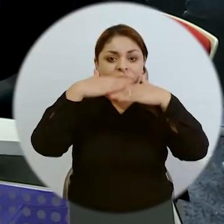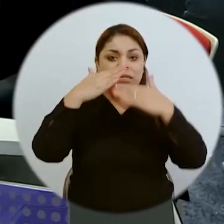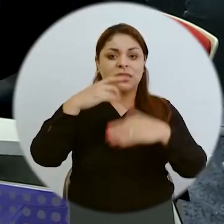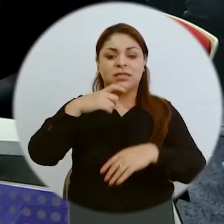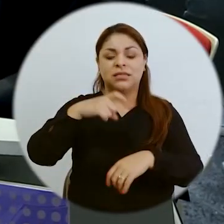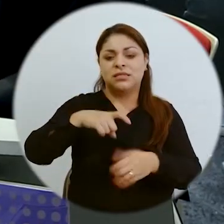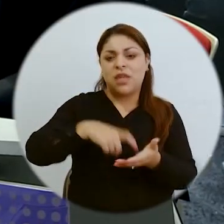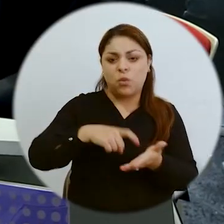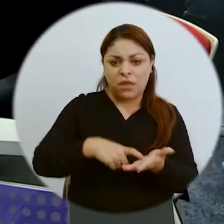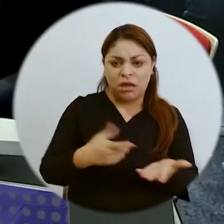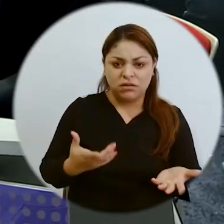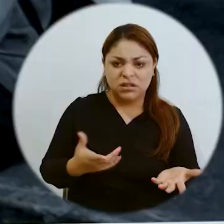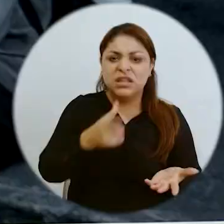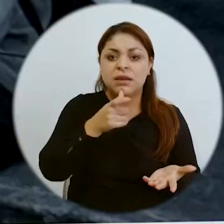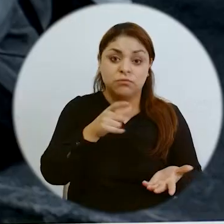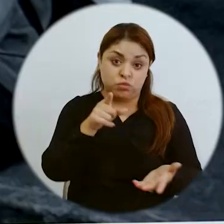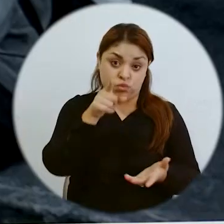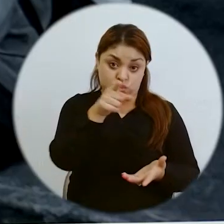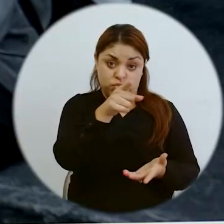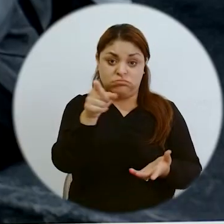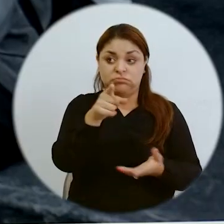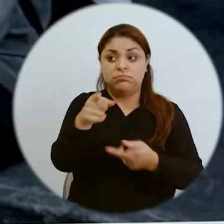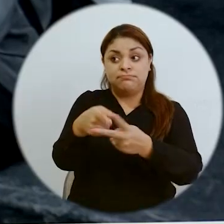35% del salario comprometido para el pago de la deuda.